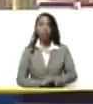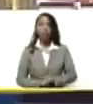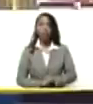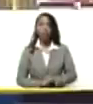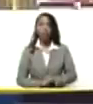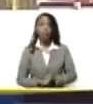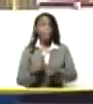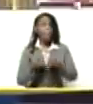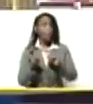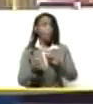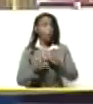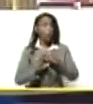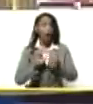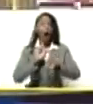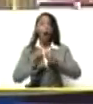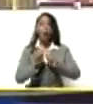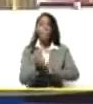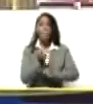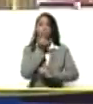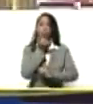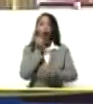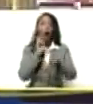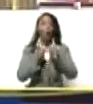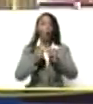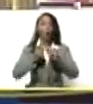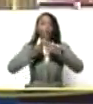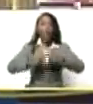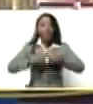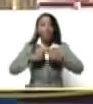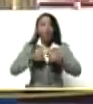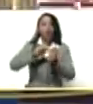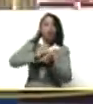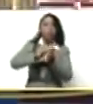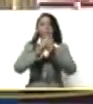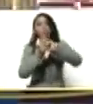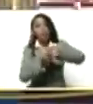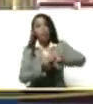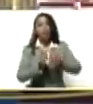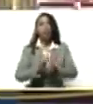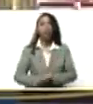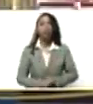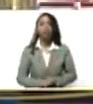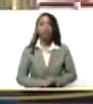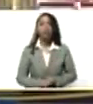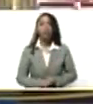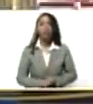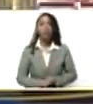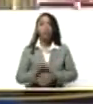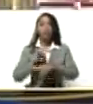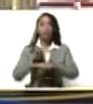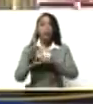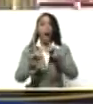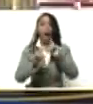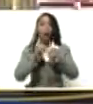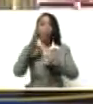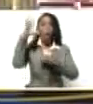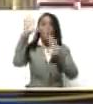pero tuvimos fallas en algunos repuestos de transformadores que dejaron sin luz